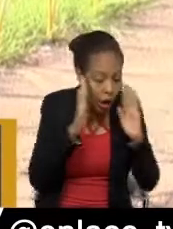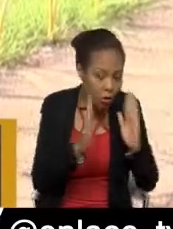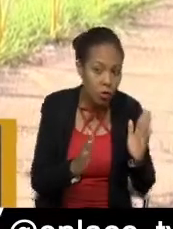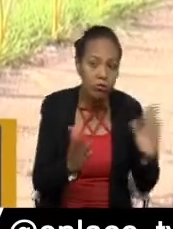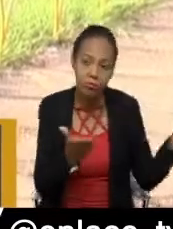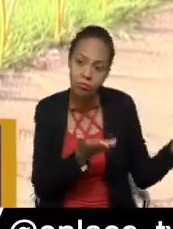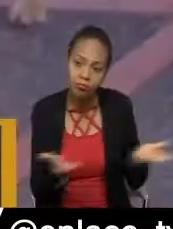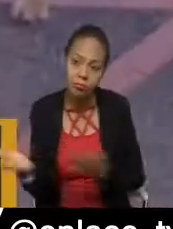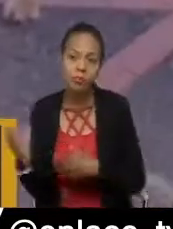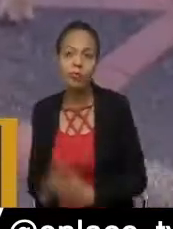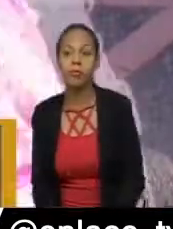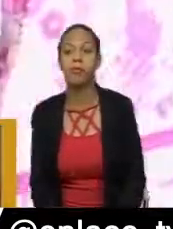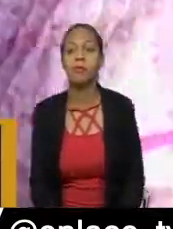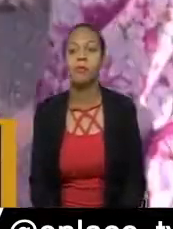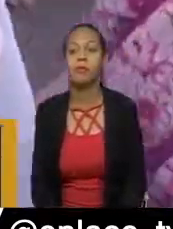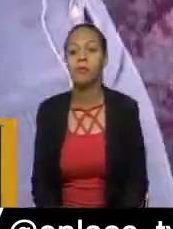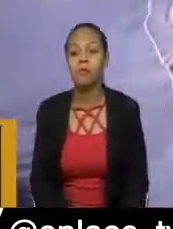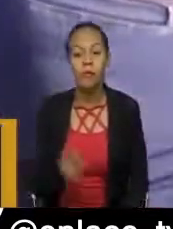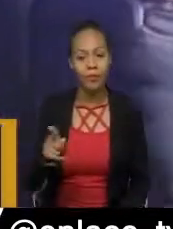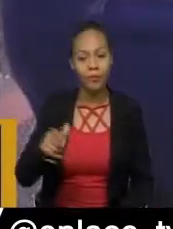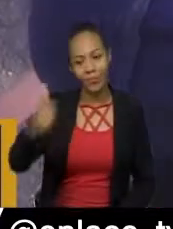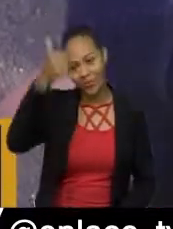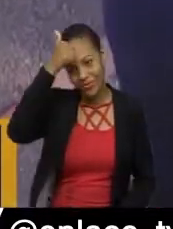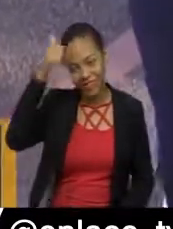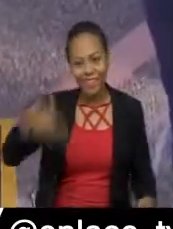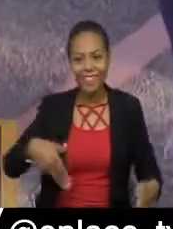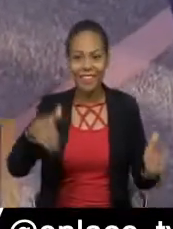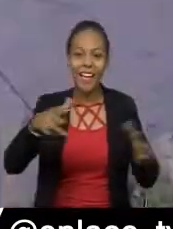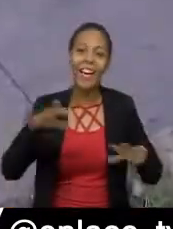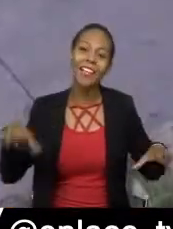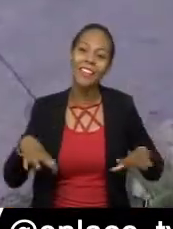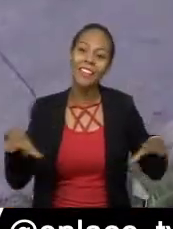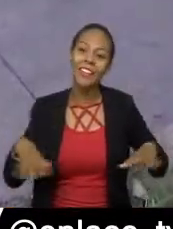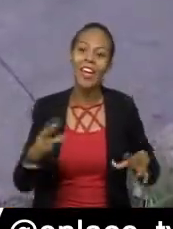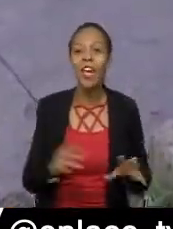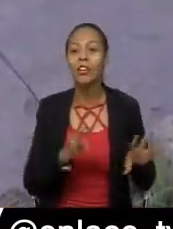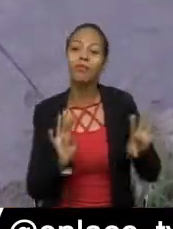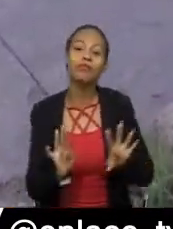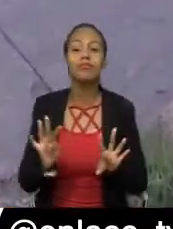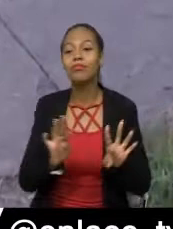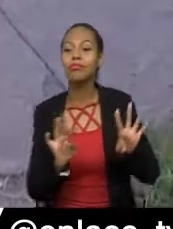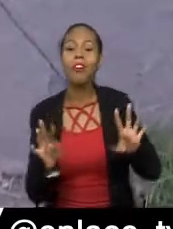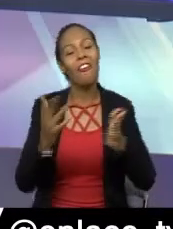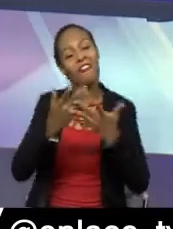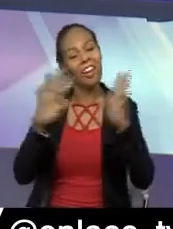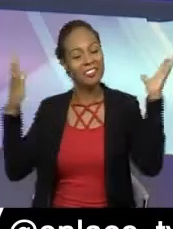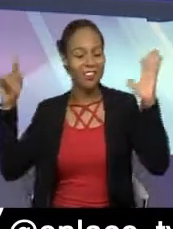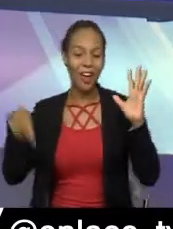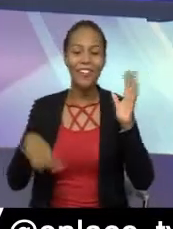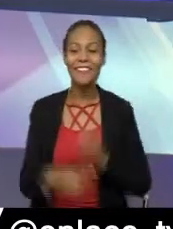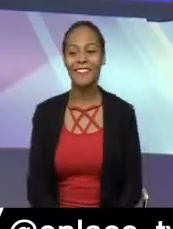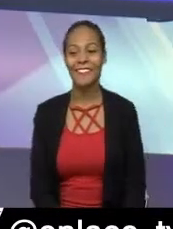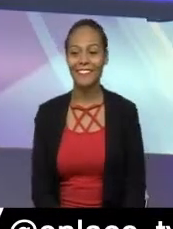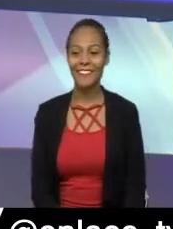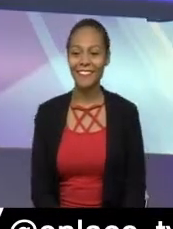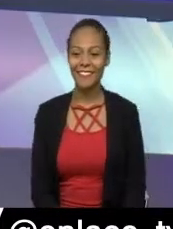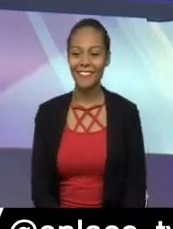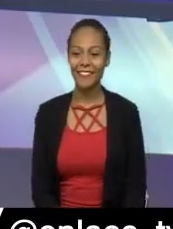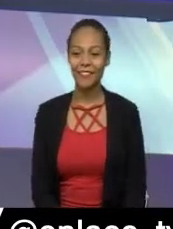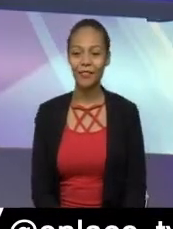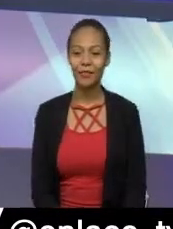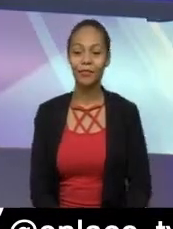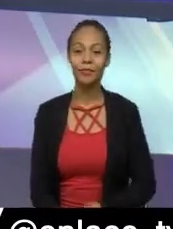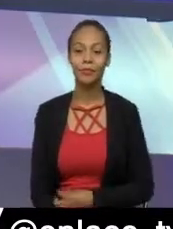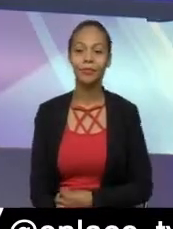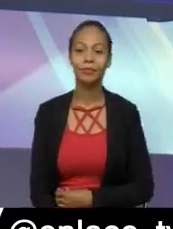se realiza por vías principales de la ciudad, se cierra esta jornada con los seres sintientes que han estado de fiesta. Las autoridades